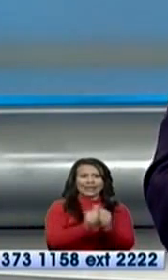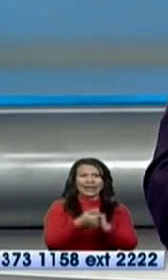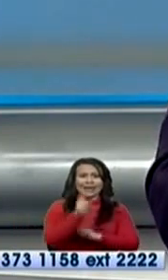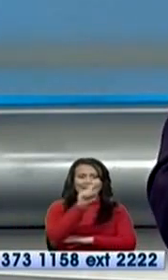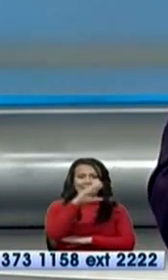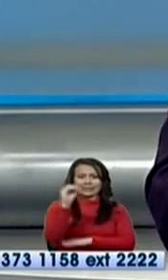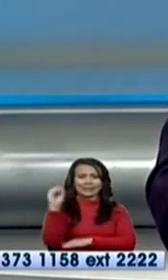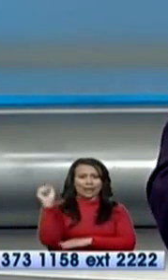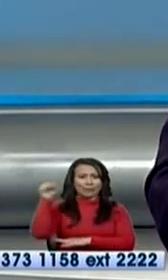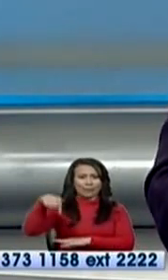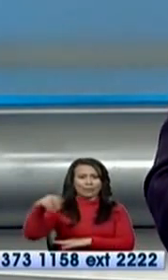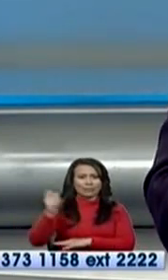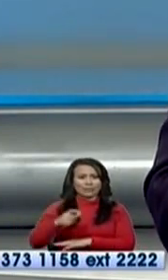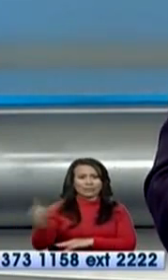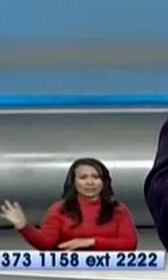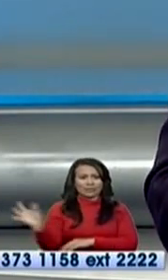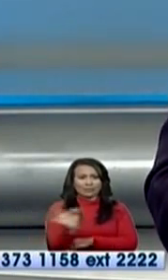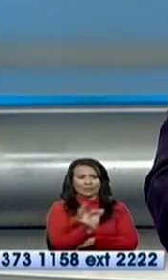100.000 habitantes.